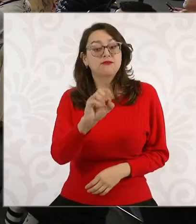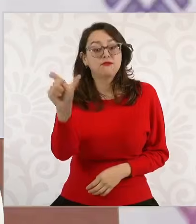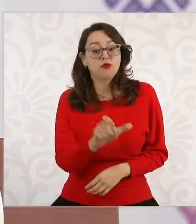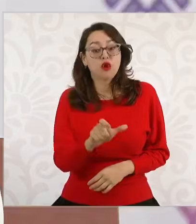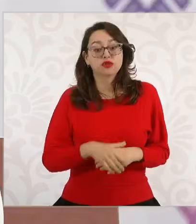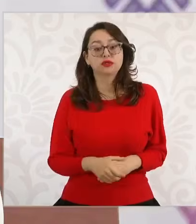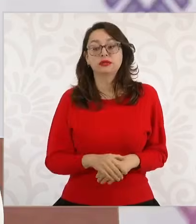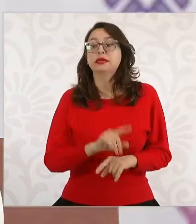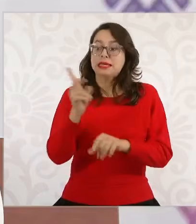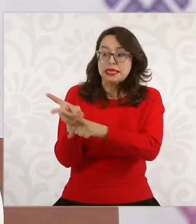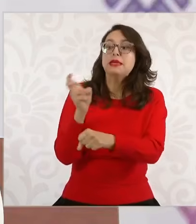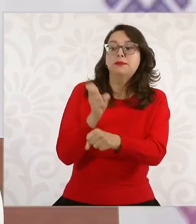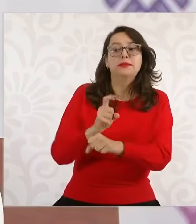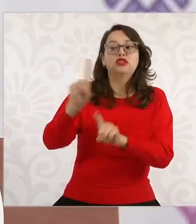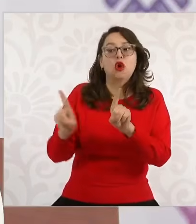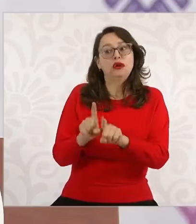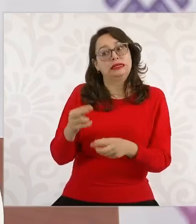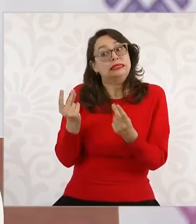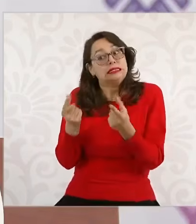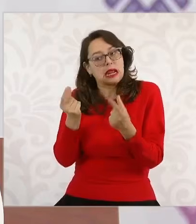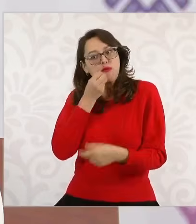pues sí fue comes y te vas, ¿verdad? Pero